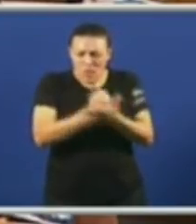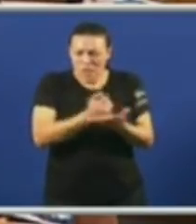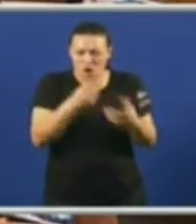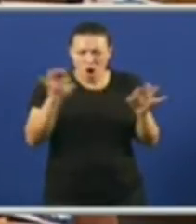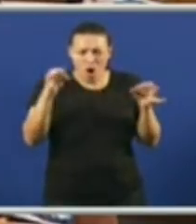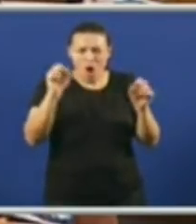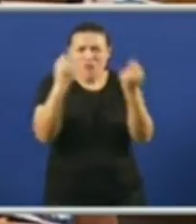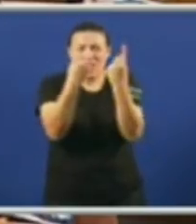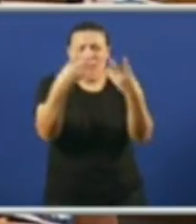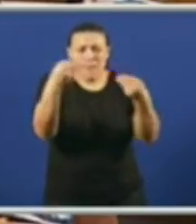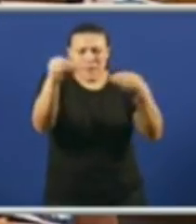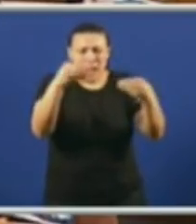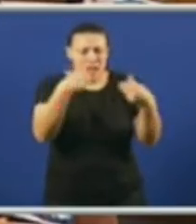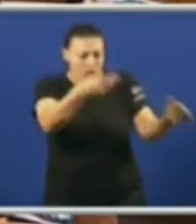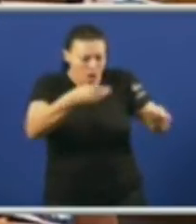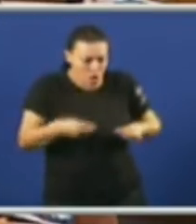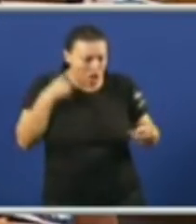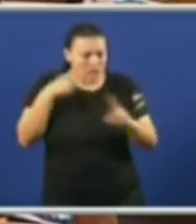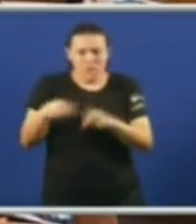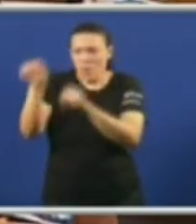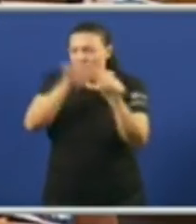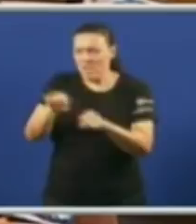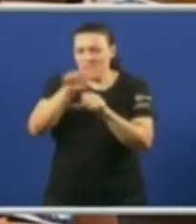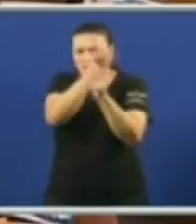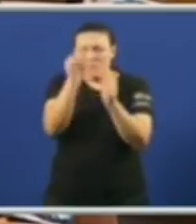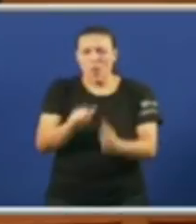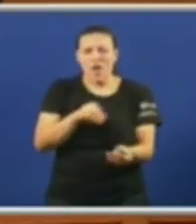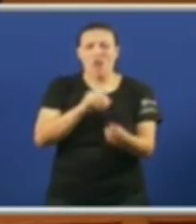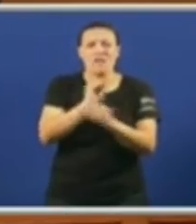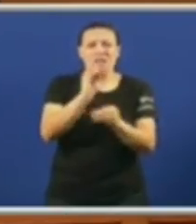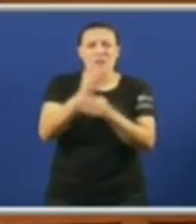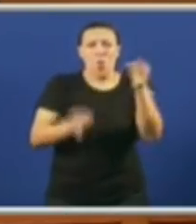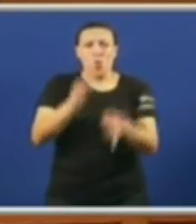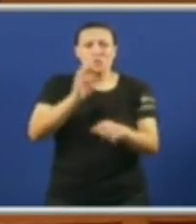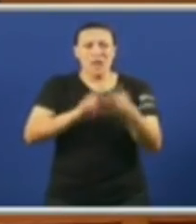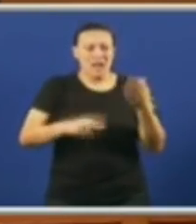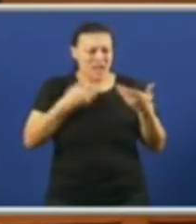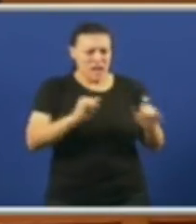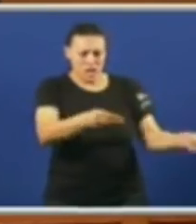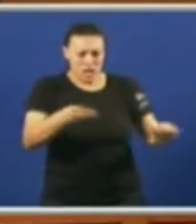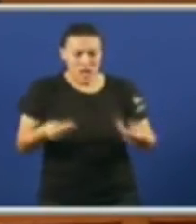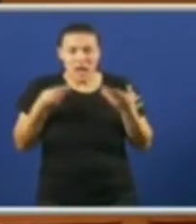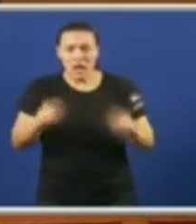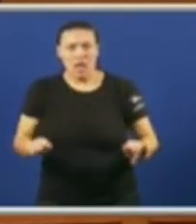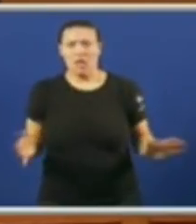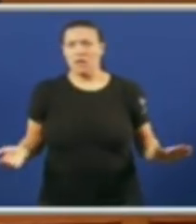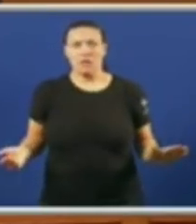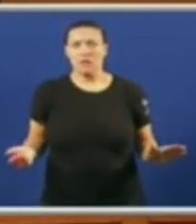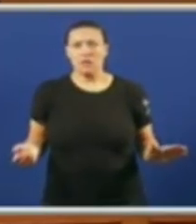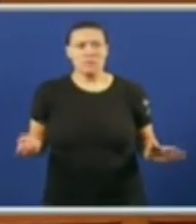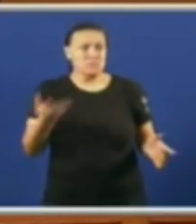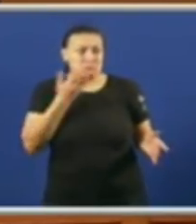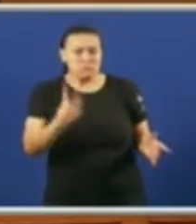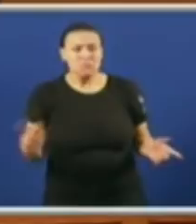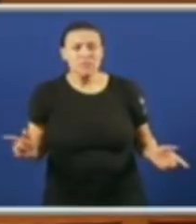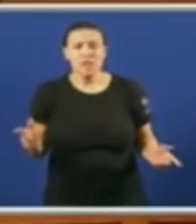oficial en defensa dun modelo de financiamento xusto para Galiza, que non coñecemos ni un estudo. Sabe o único que hai? Ao presidente